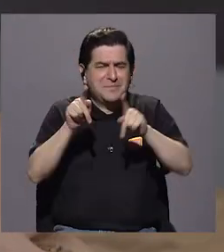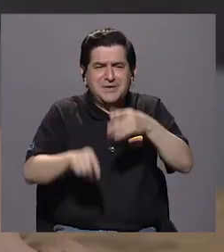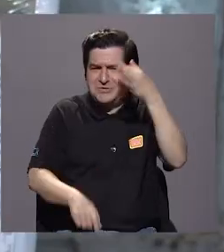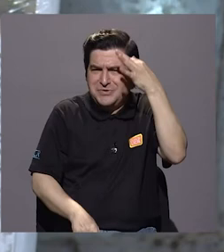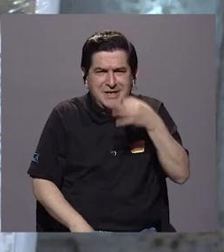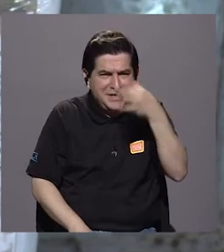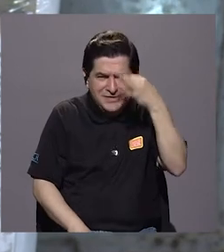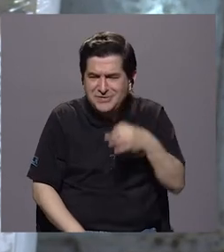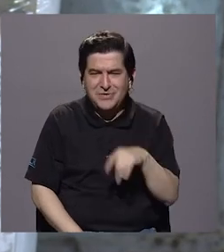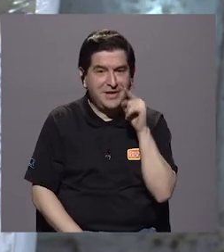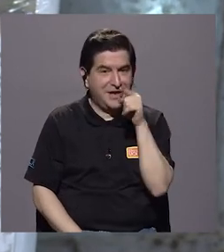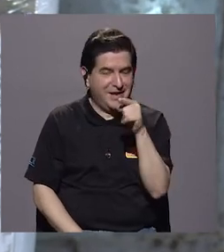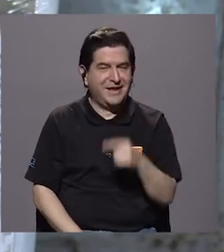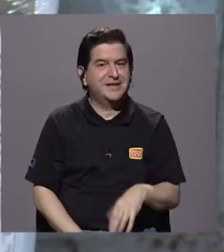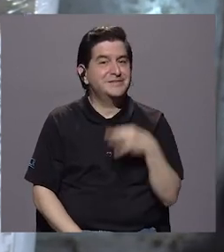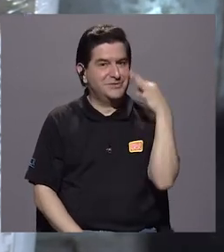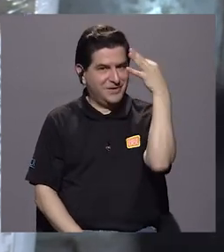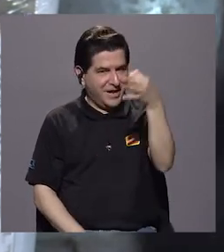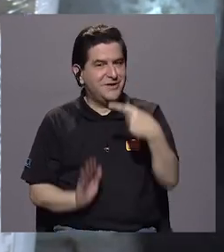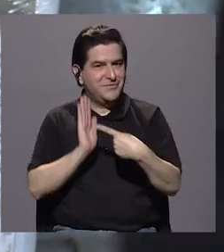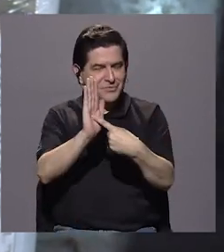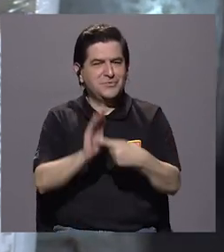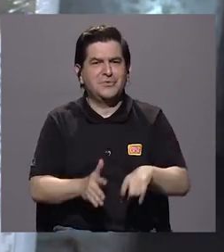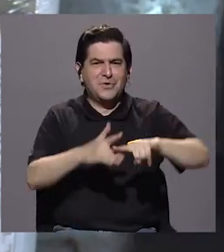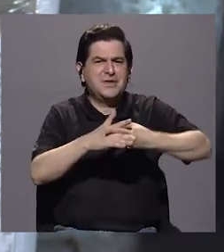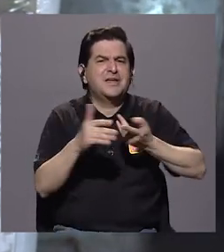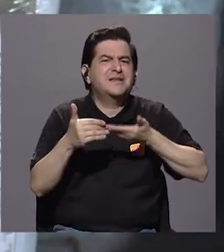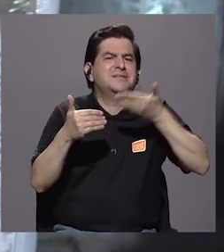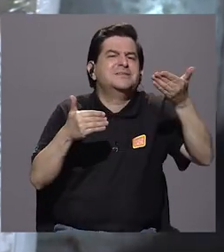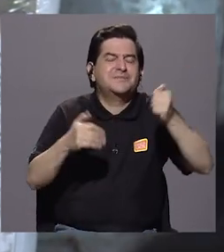Nadie se imagina eso. ¿Cuándo se va a estrenar, más o menos?